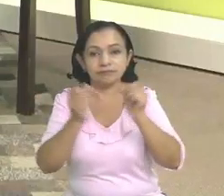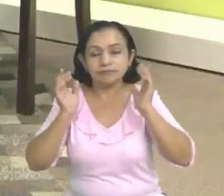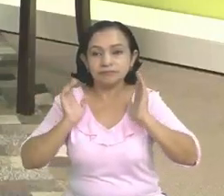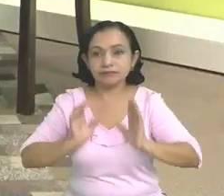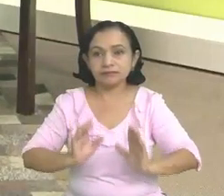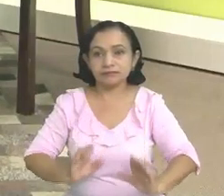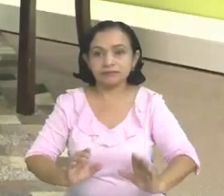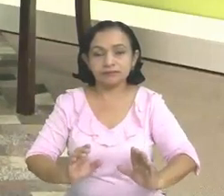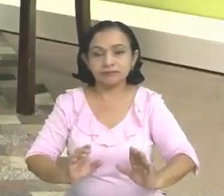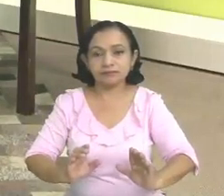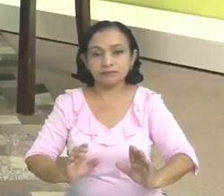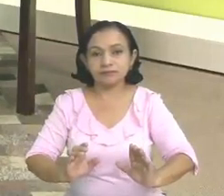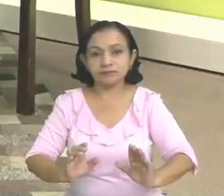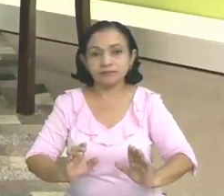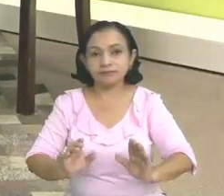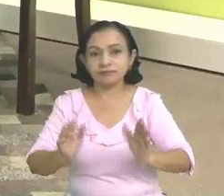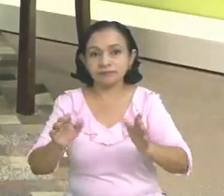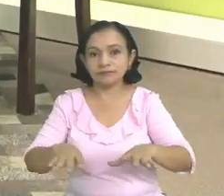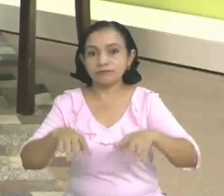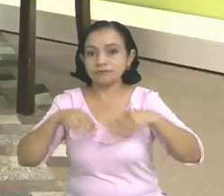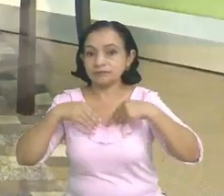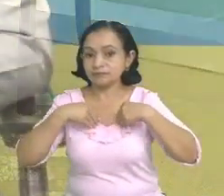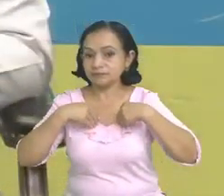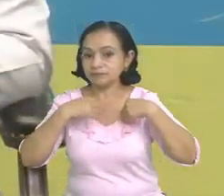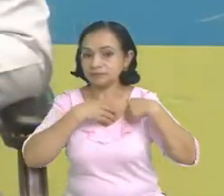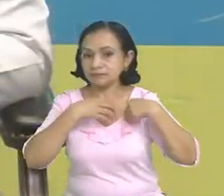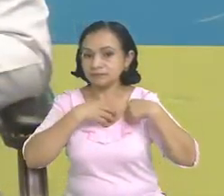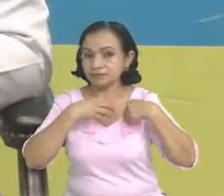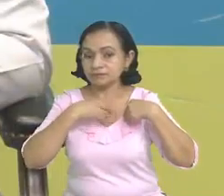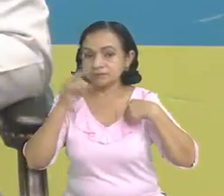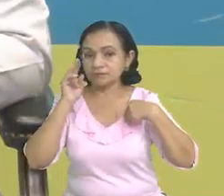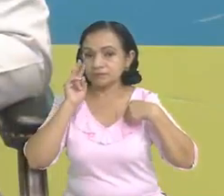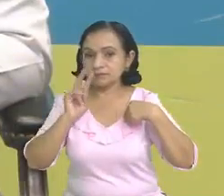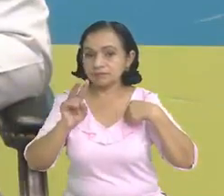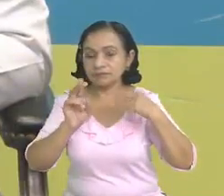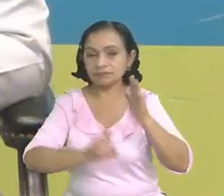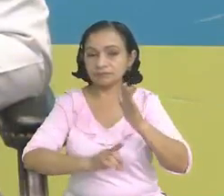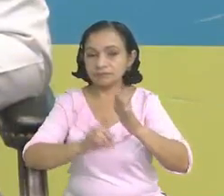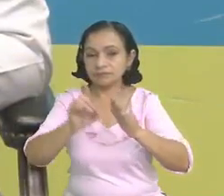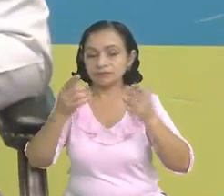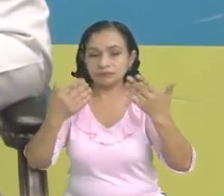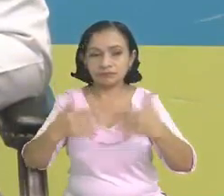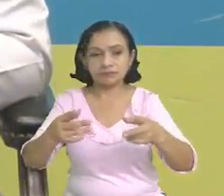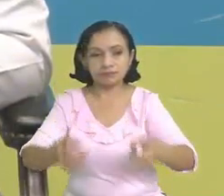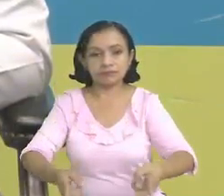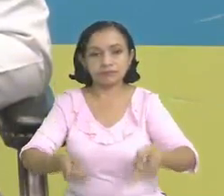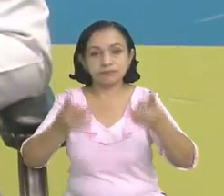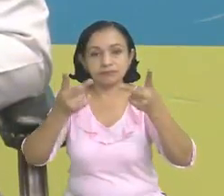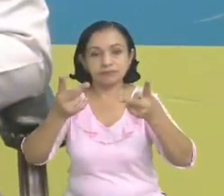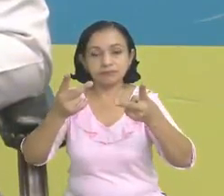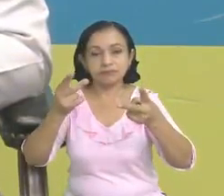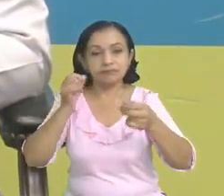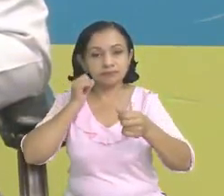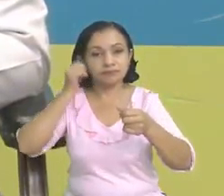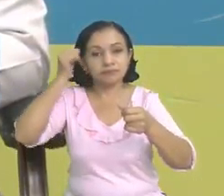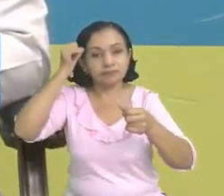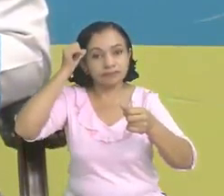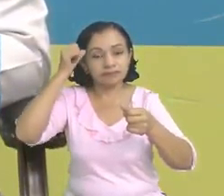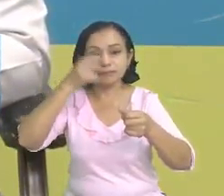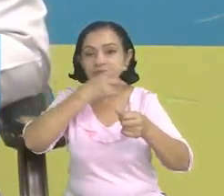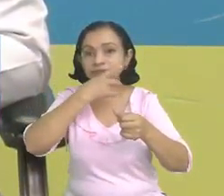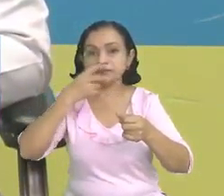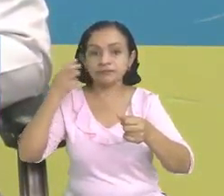Adaptarse a esos cambios físicos, aceptar esos cambios físicos y verlos como parte del desarrollo normal de la vida. Y eso depende de nosotros los adultos, como padres